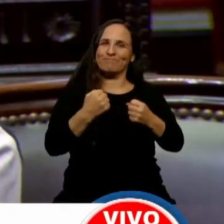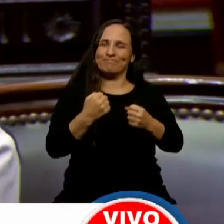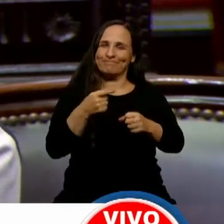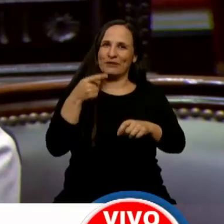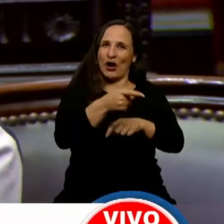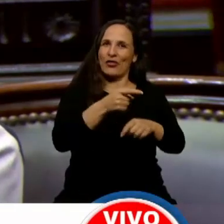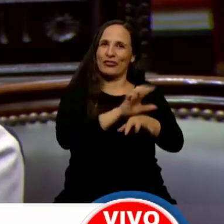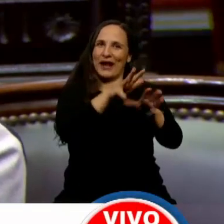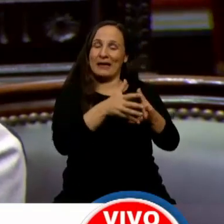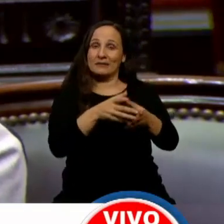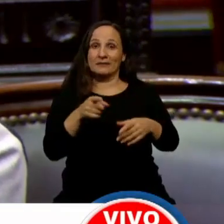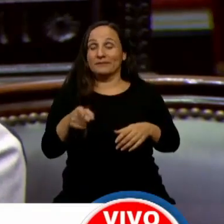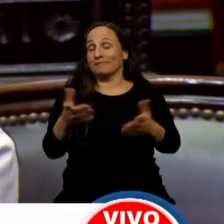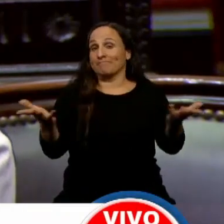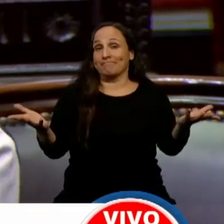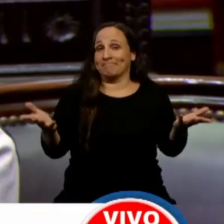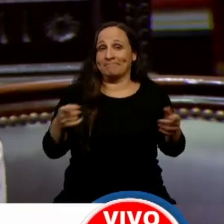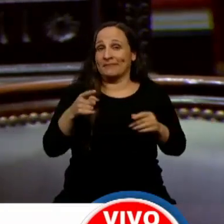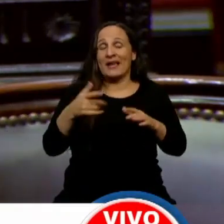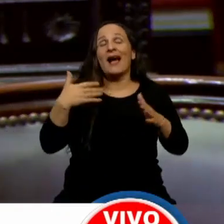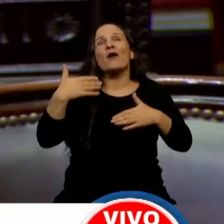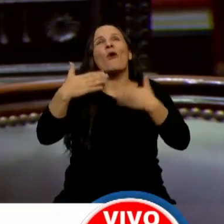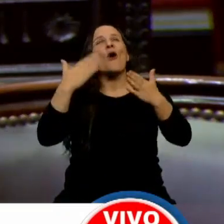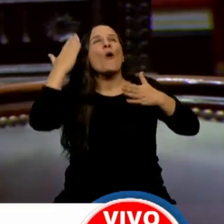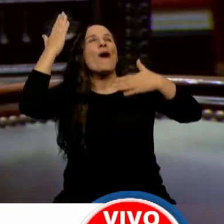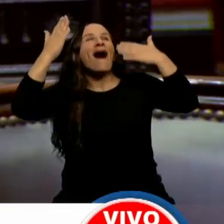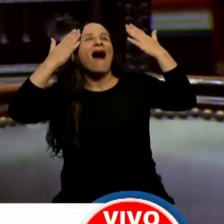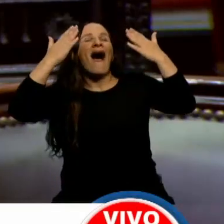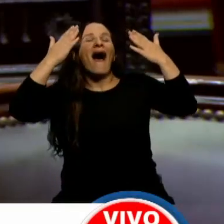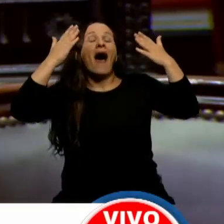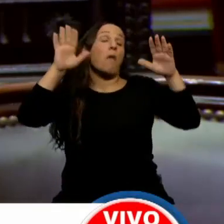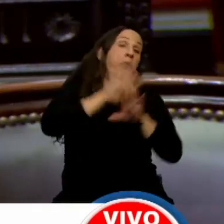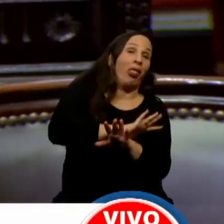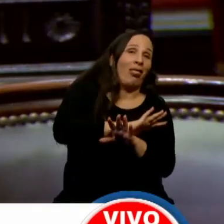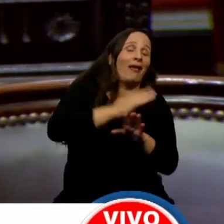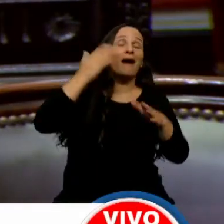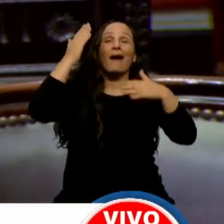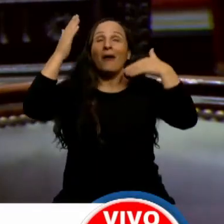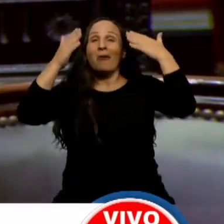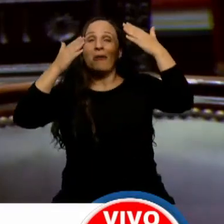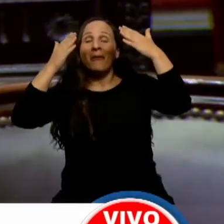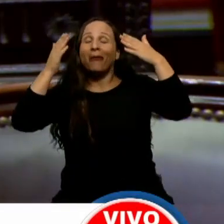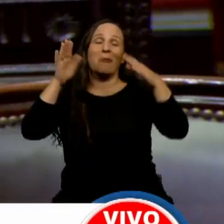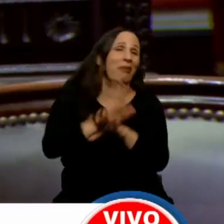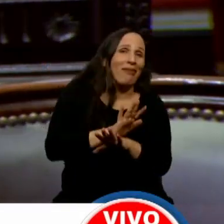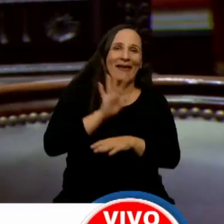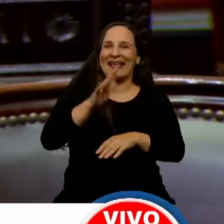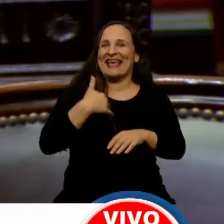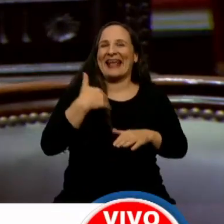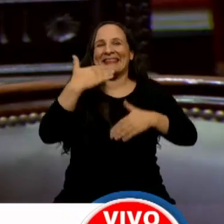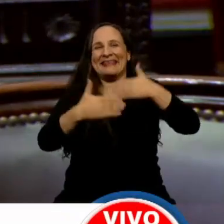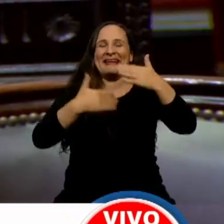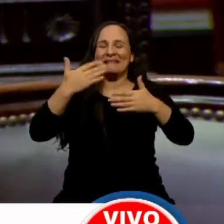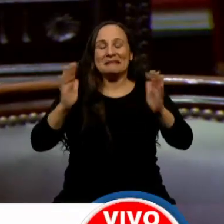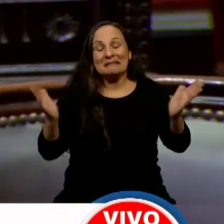son la historia argentina en los ciclos de ilusión y desencanto que muchas veces ha atravesado nuestro país.